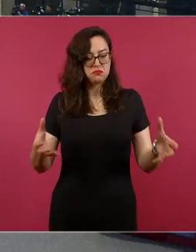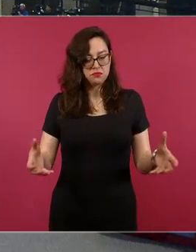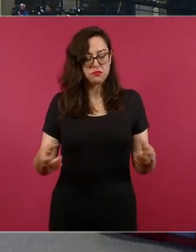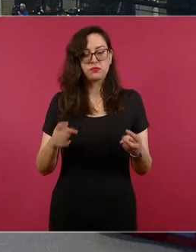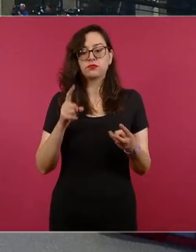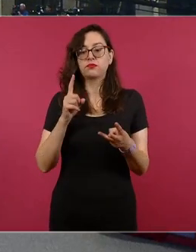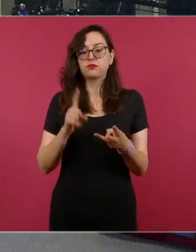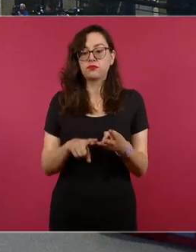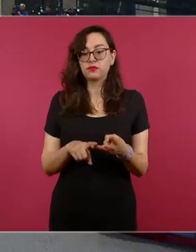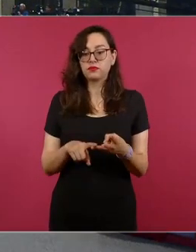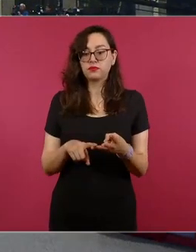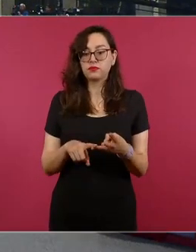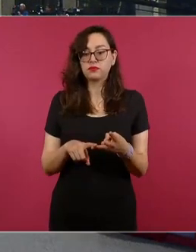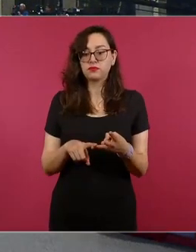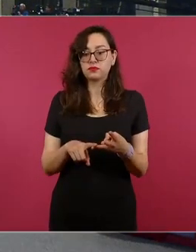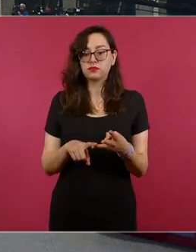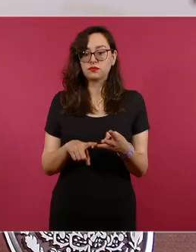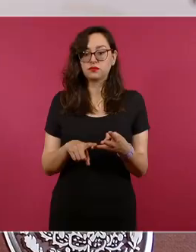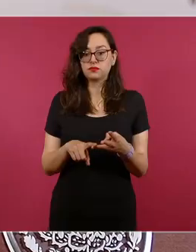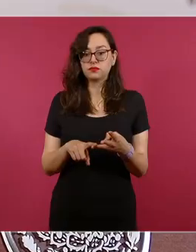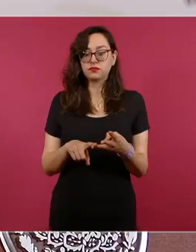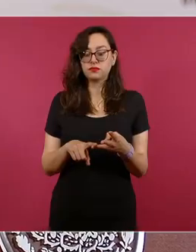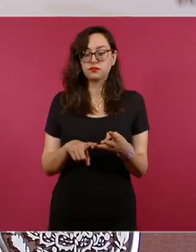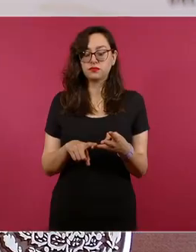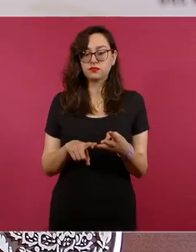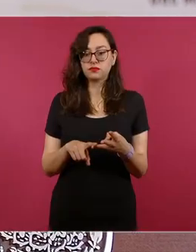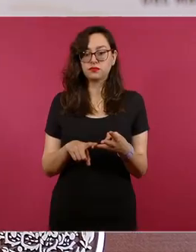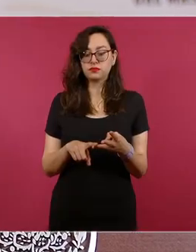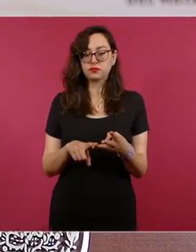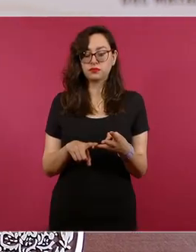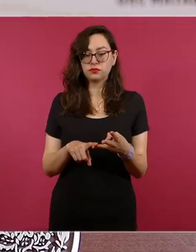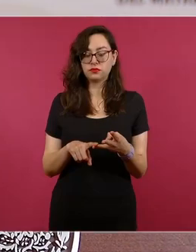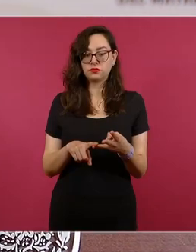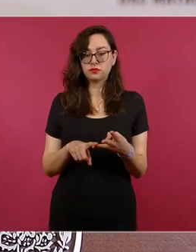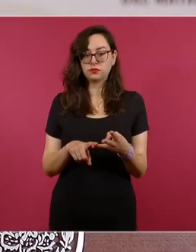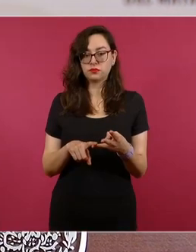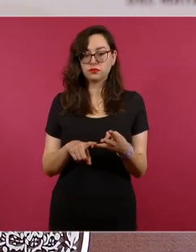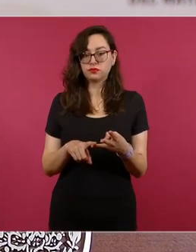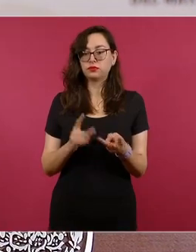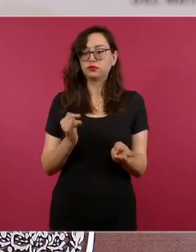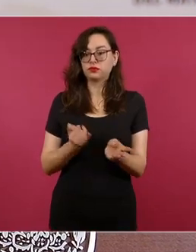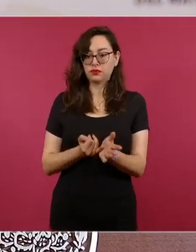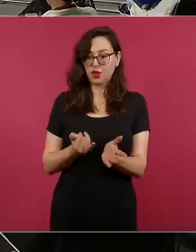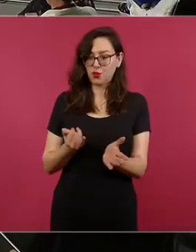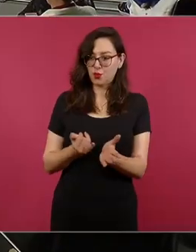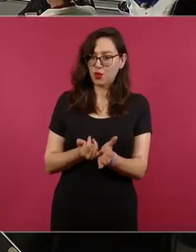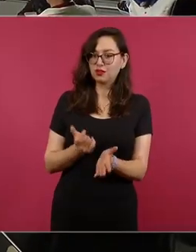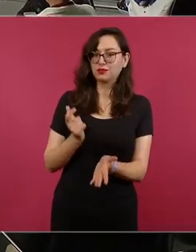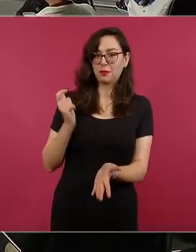la que contribuye con sus impuestos,